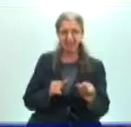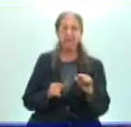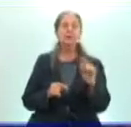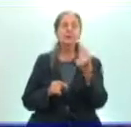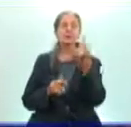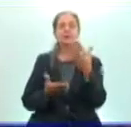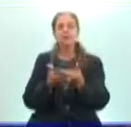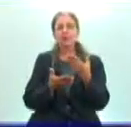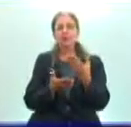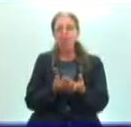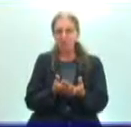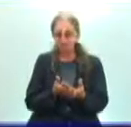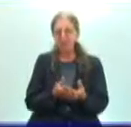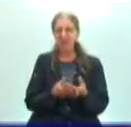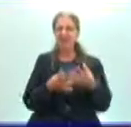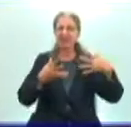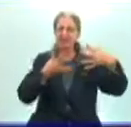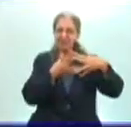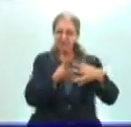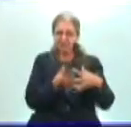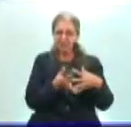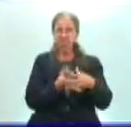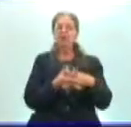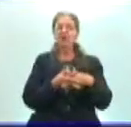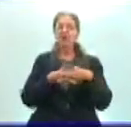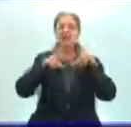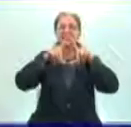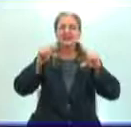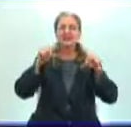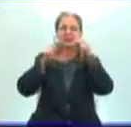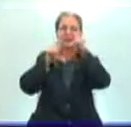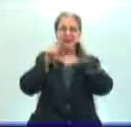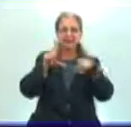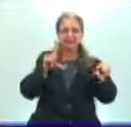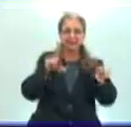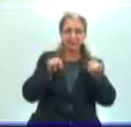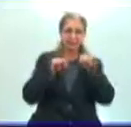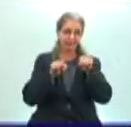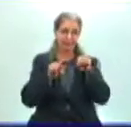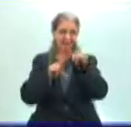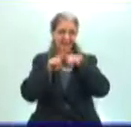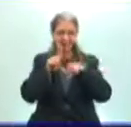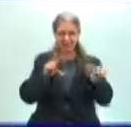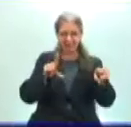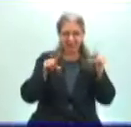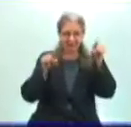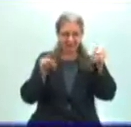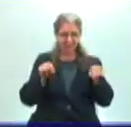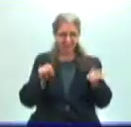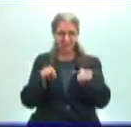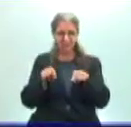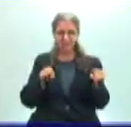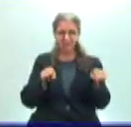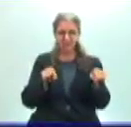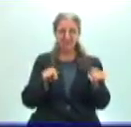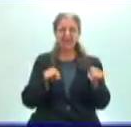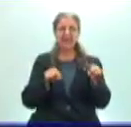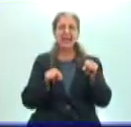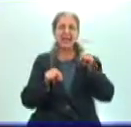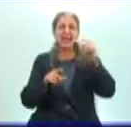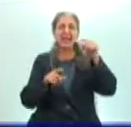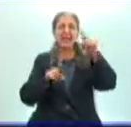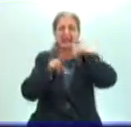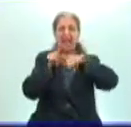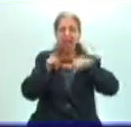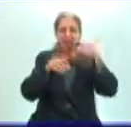cumple en todos los triángulos rectángulos. Muy bien, Natalia, es cierto. Un triángulo es rectángulo cuando uno de sus ángulos interiores